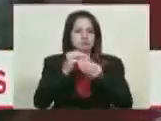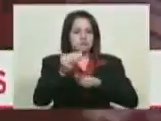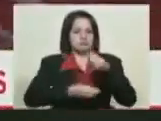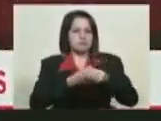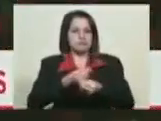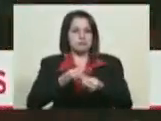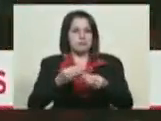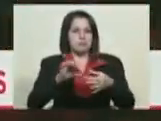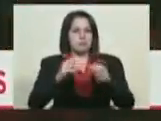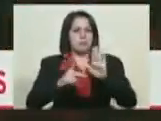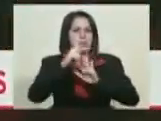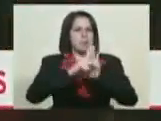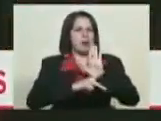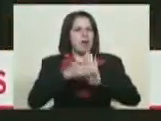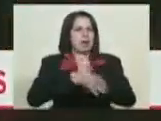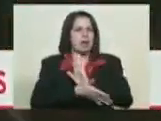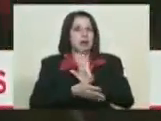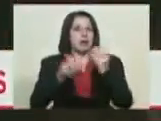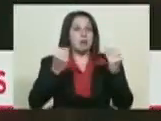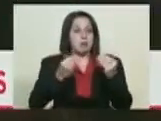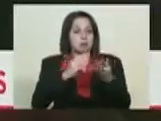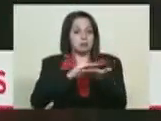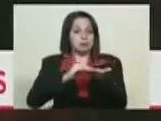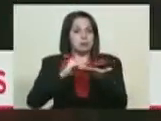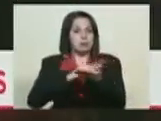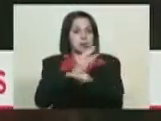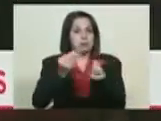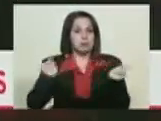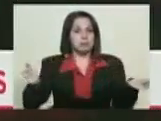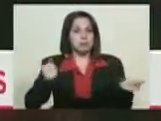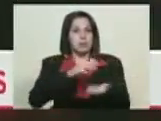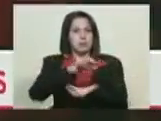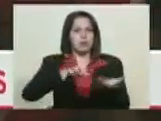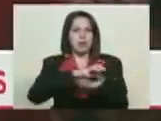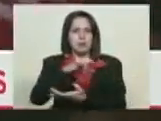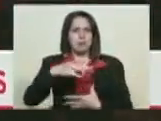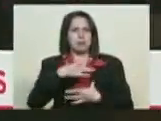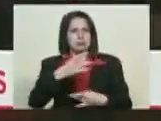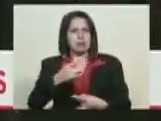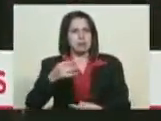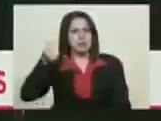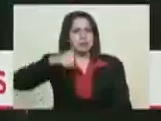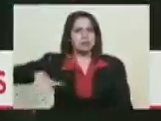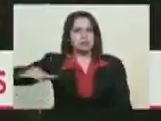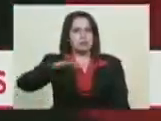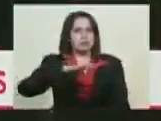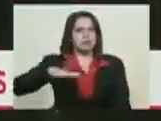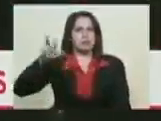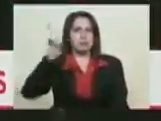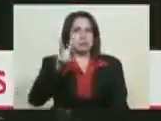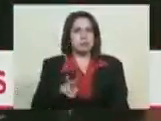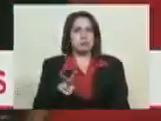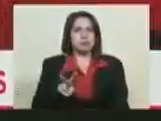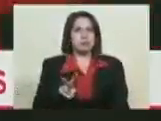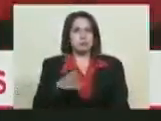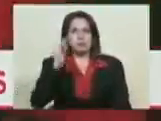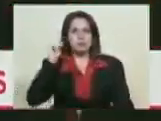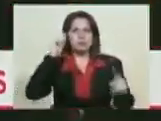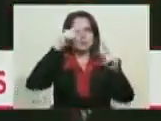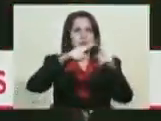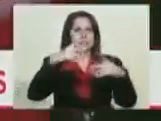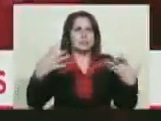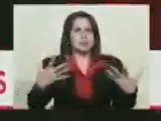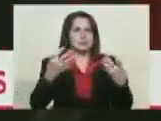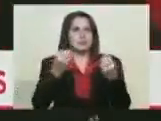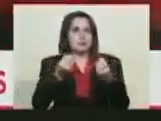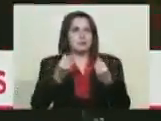que busque resolver las necesidades, intereses e inquietudes de la población venezolana enfocadas en el área